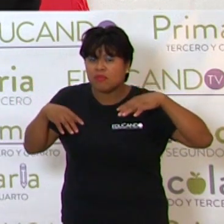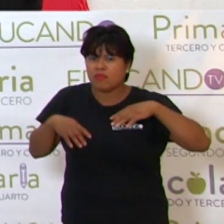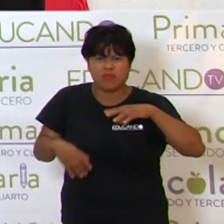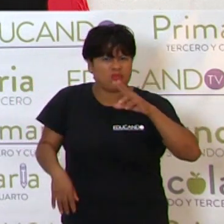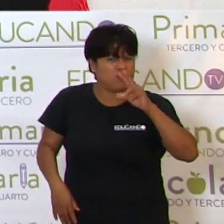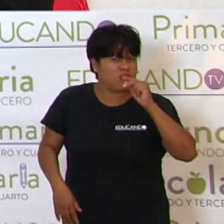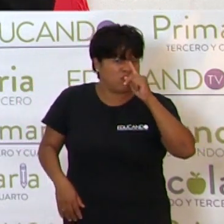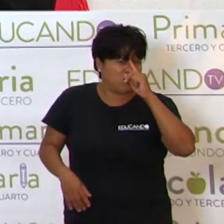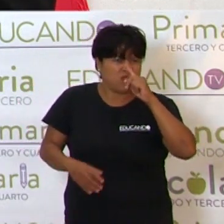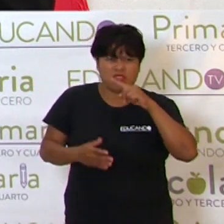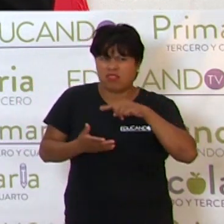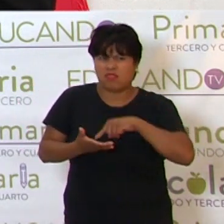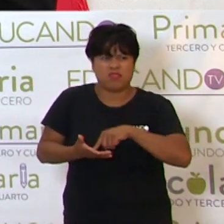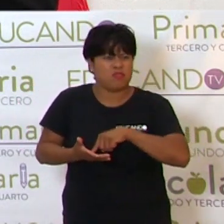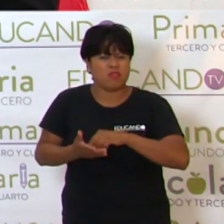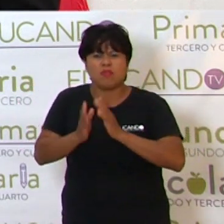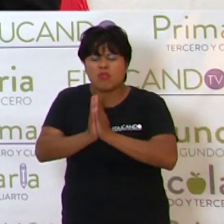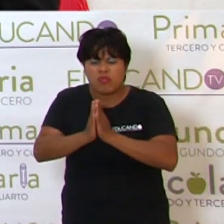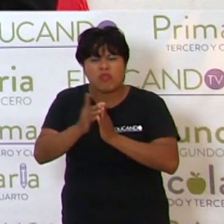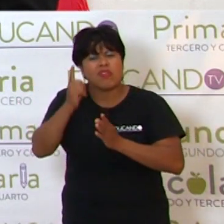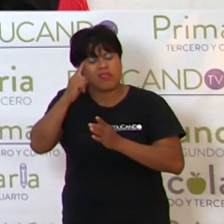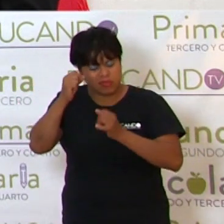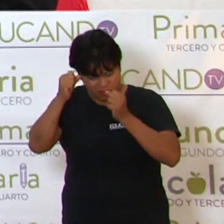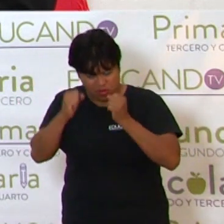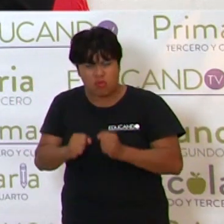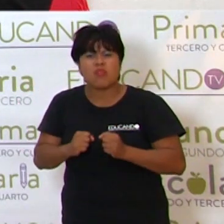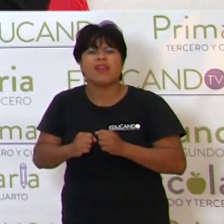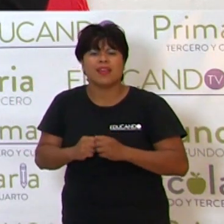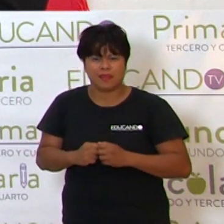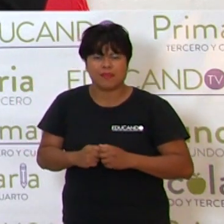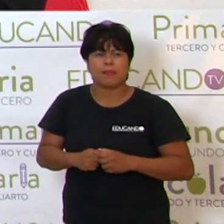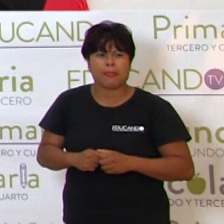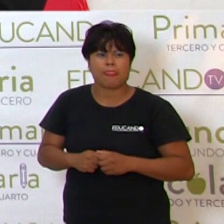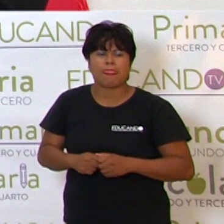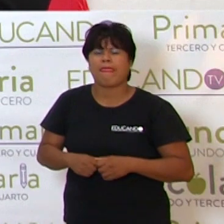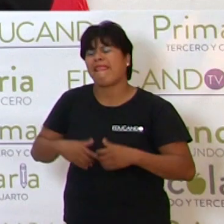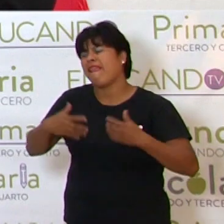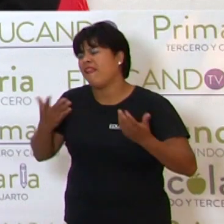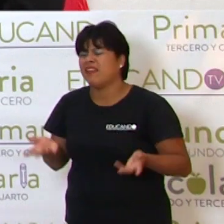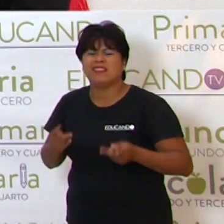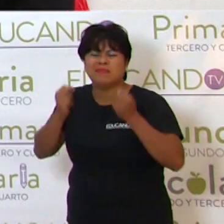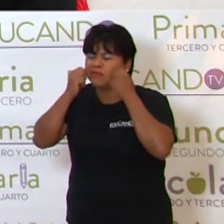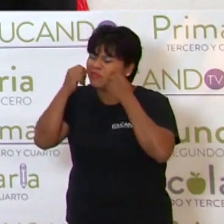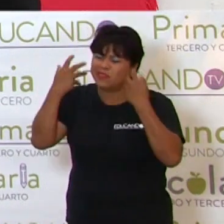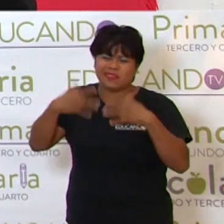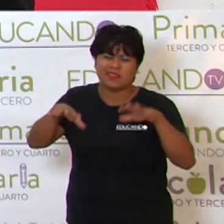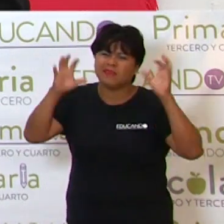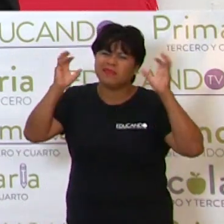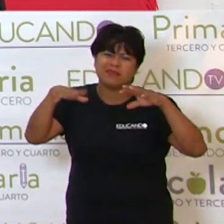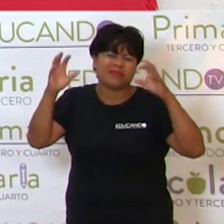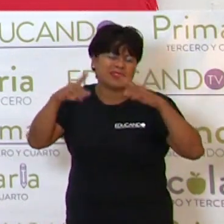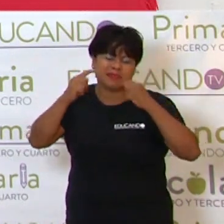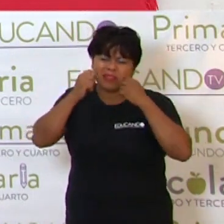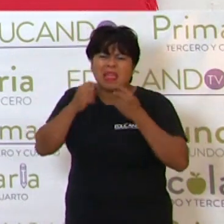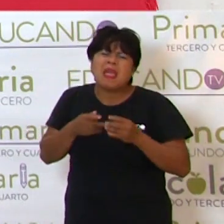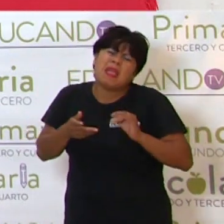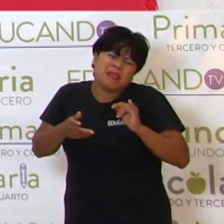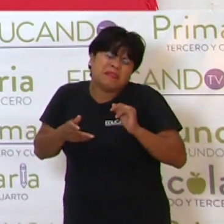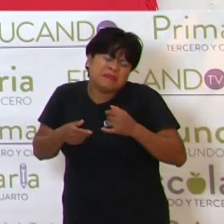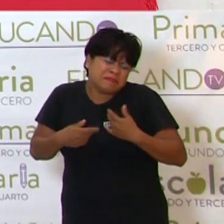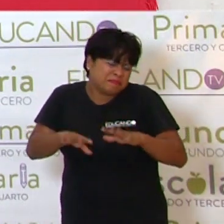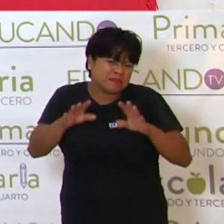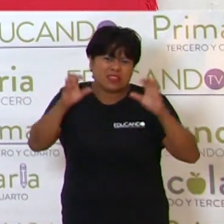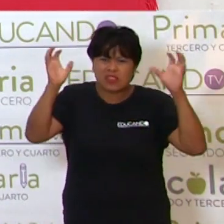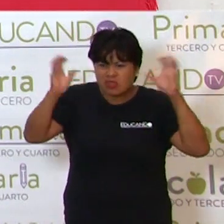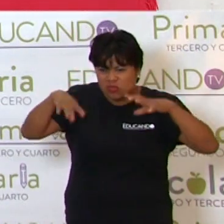No creo. Ay, por favor, estoy segura. Ay, en fin, ¿qué más da? Sí, ¿qué más da? Que llueva o que